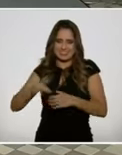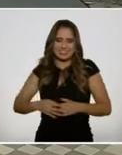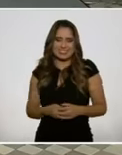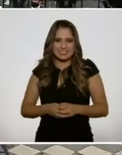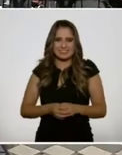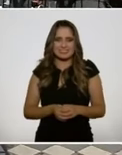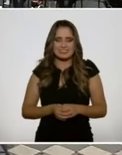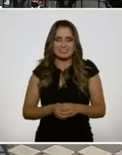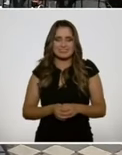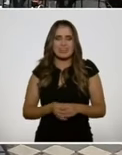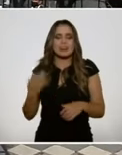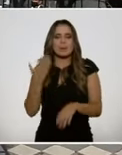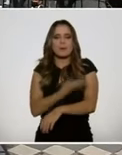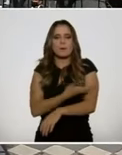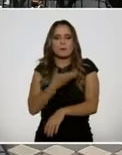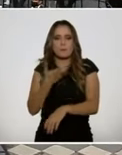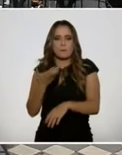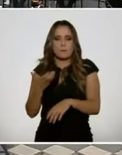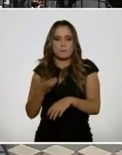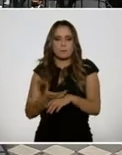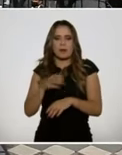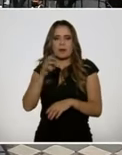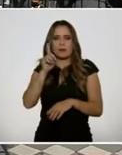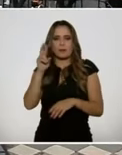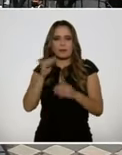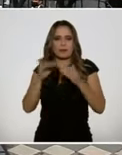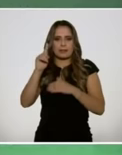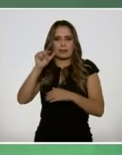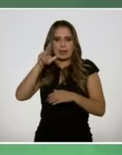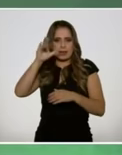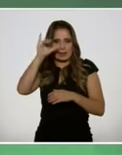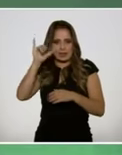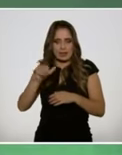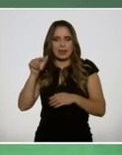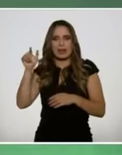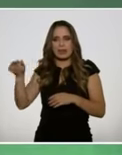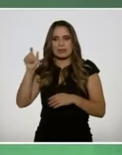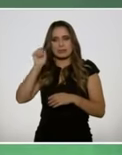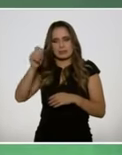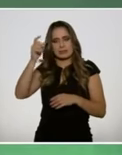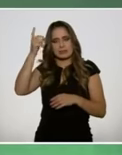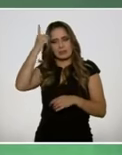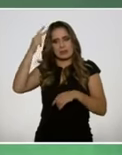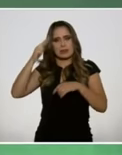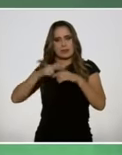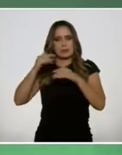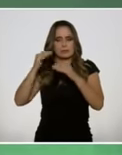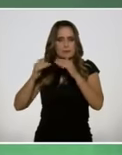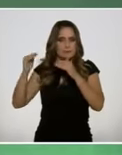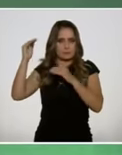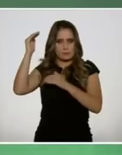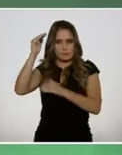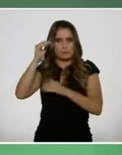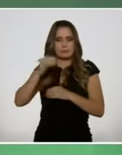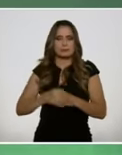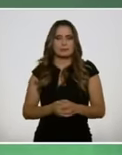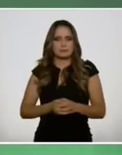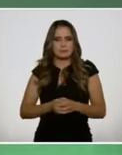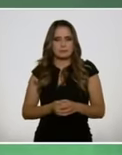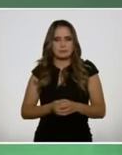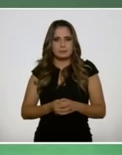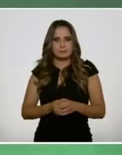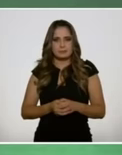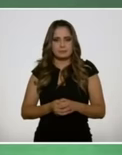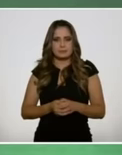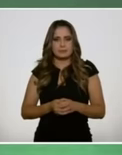gracias. A nuestra compañera doctora Tania Rodríguez, que es nuestra rectora de la Universidad Autónoma de la Ciudad de México, muchísimas gracias por estar